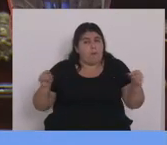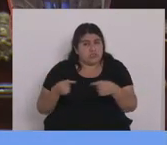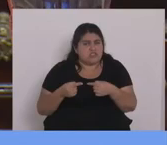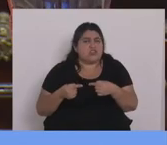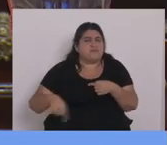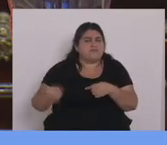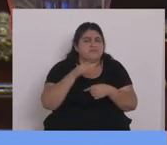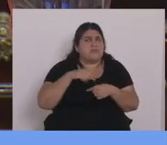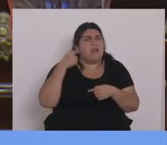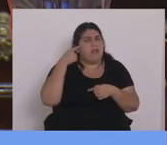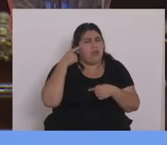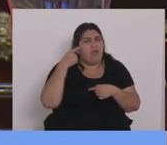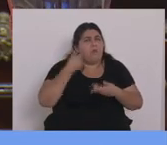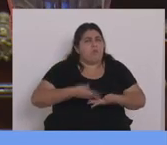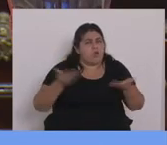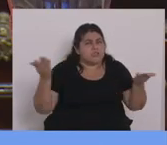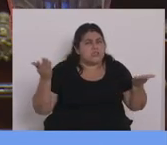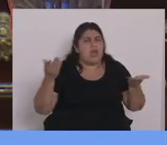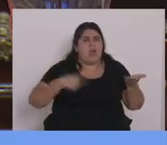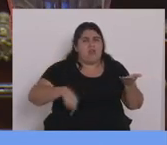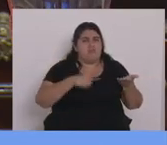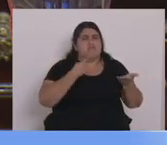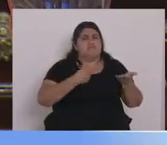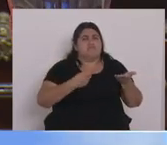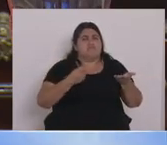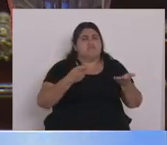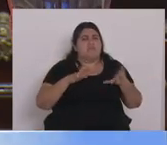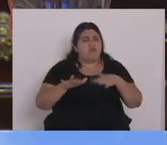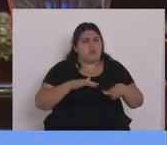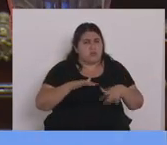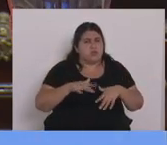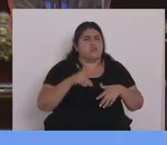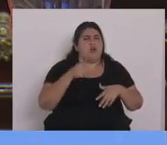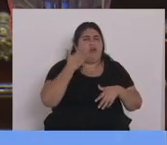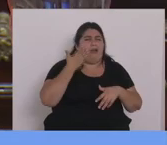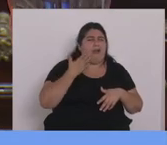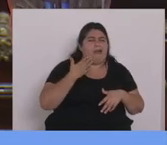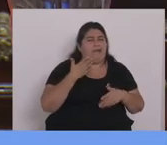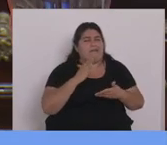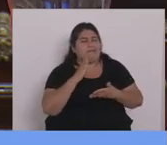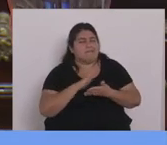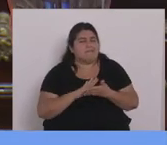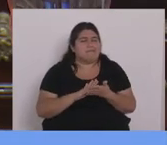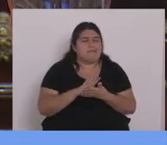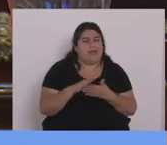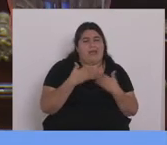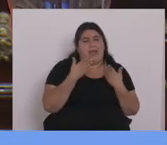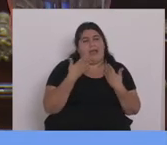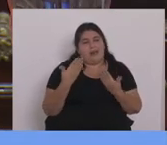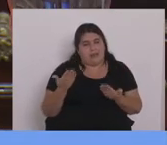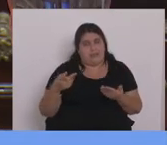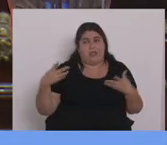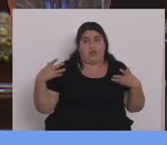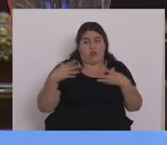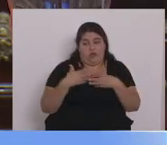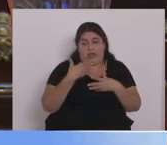de mostrarnos, digamos, con su intervención, con su amabilidad, que se agradece, estén en este